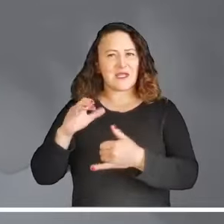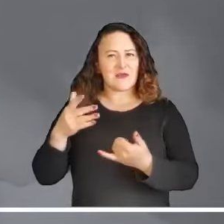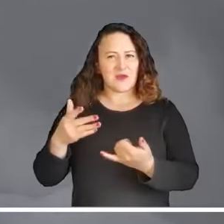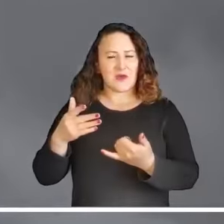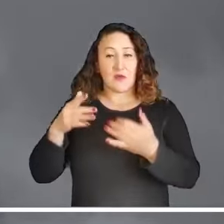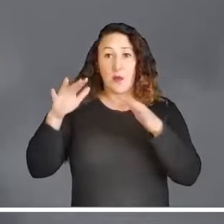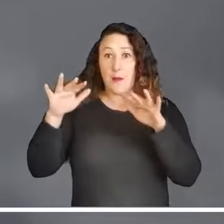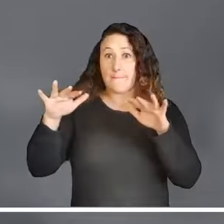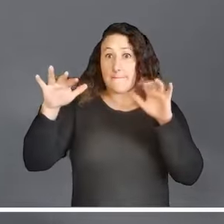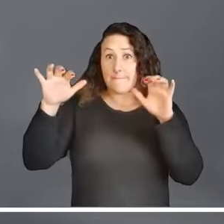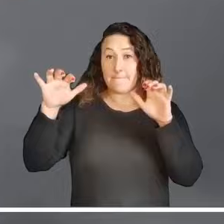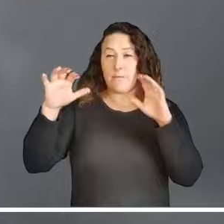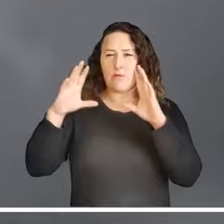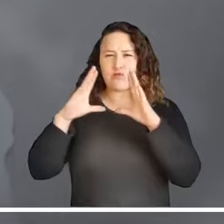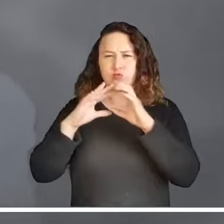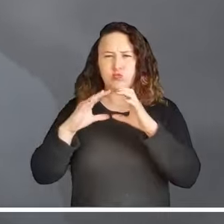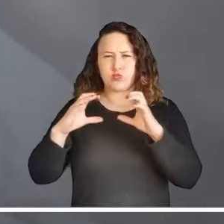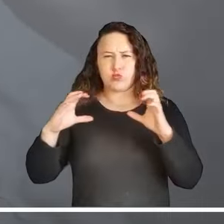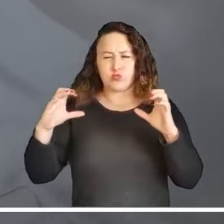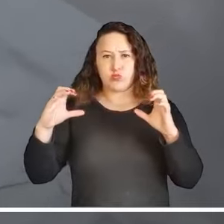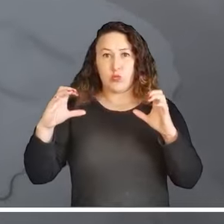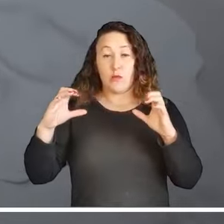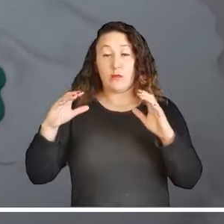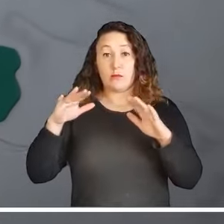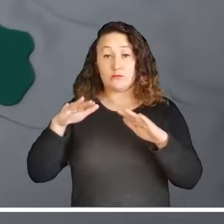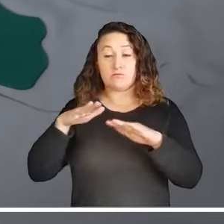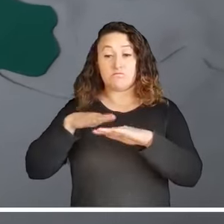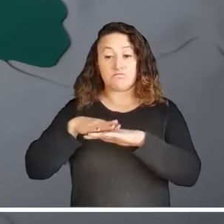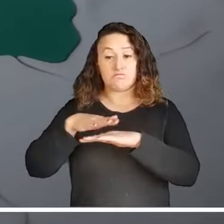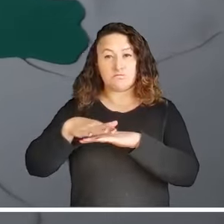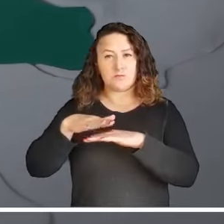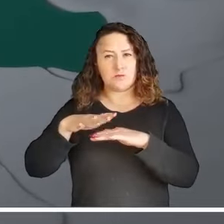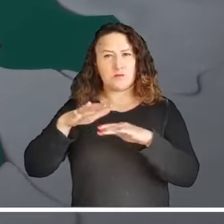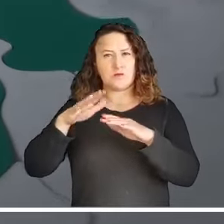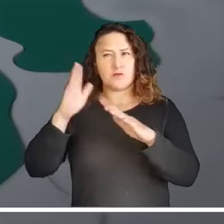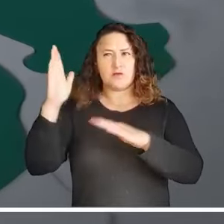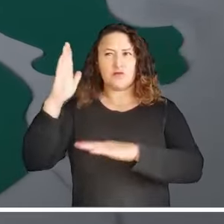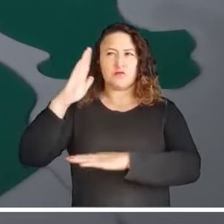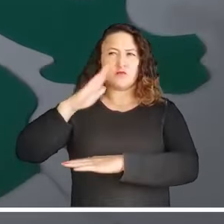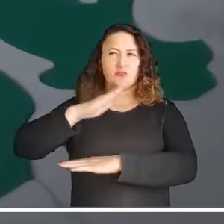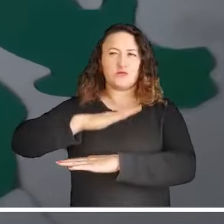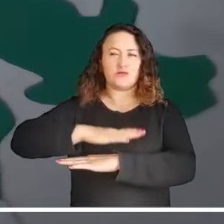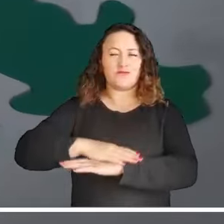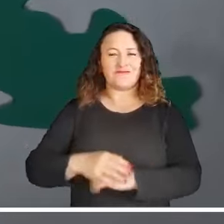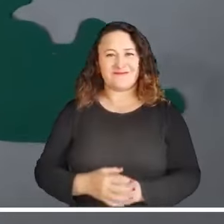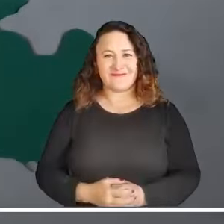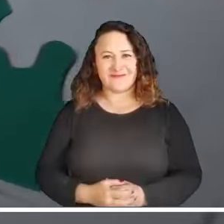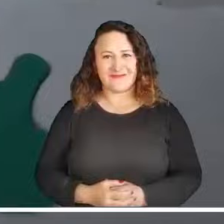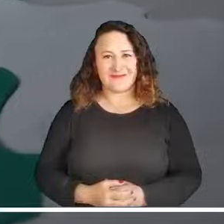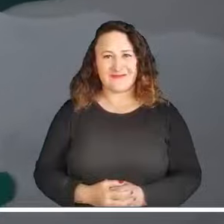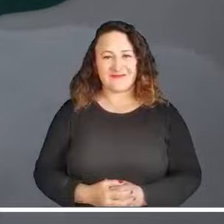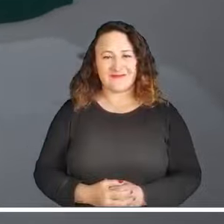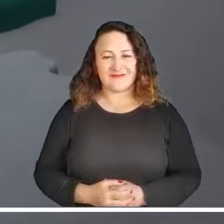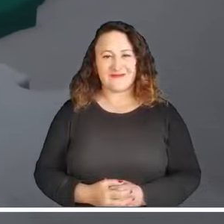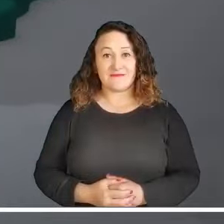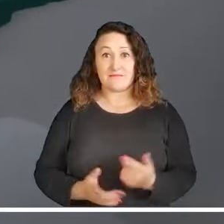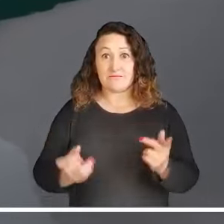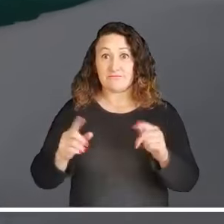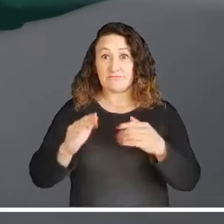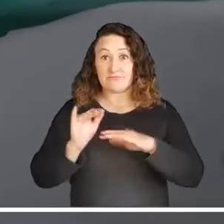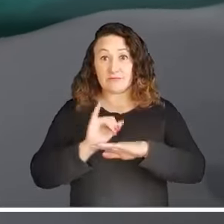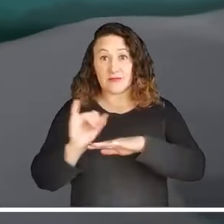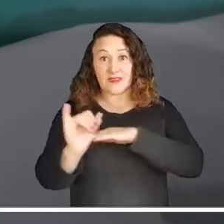En el Caribe se mantendrá la tendencia al tiempo seco y seminublado que se ha venido manifestando durante el día.